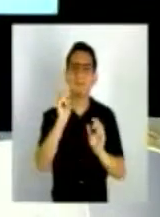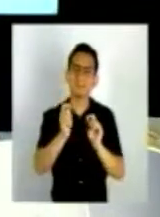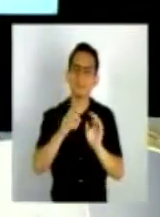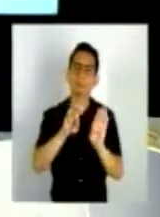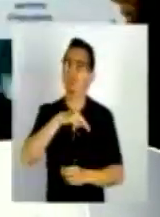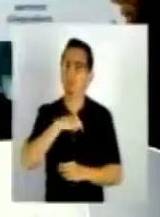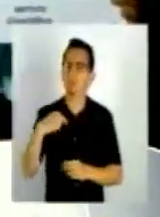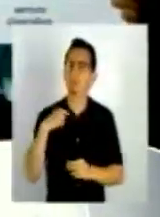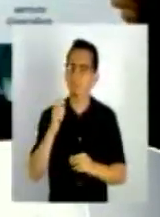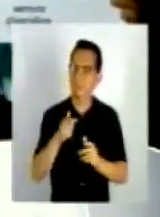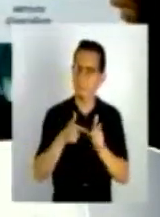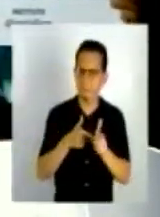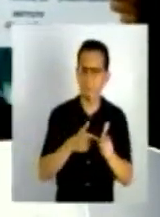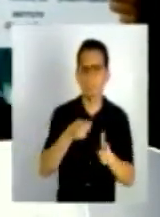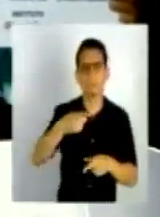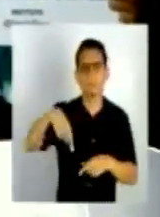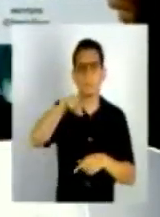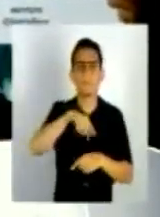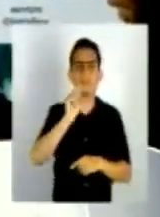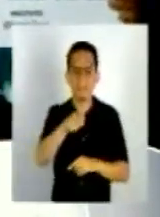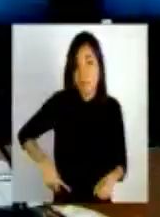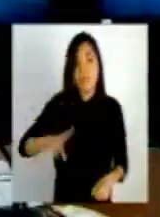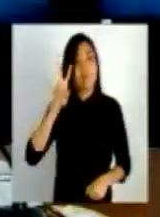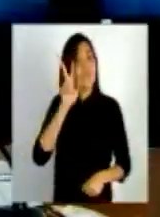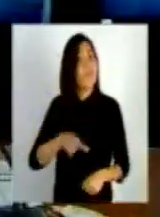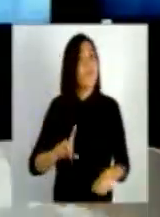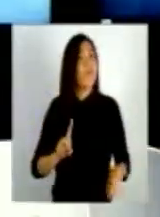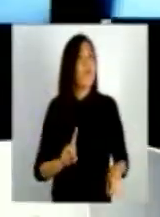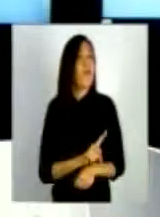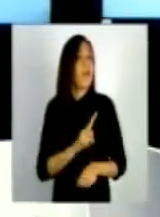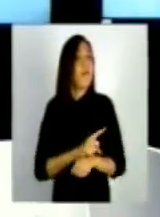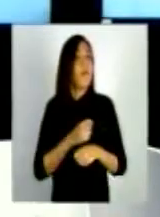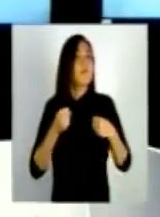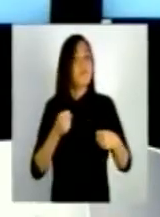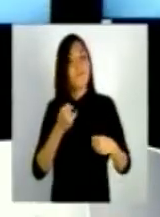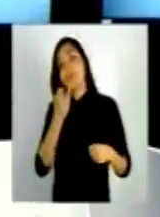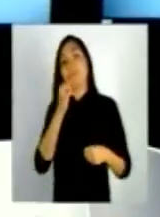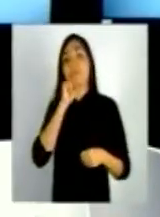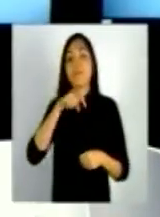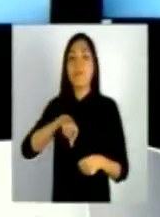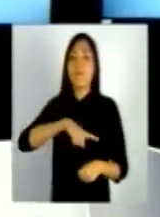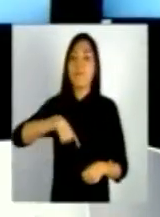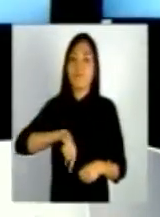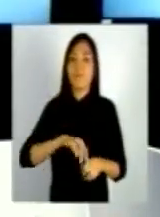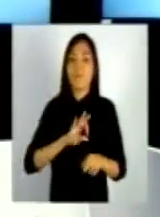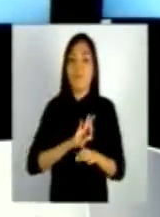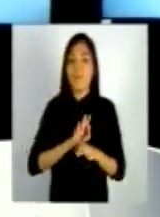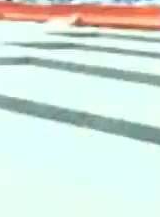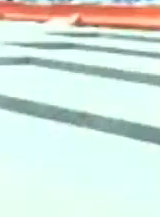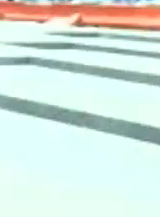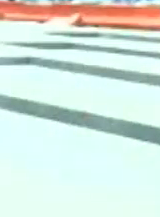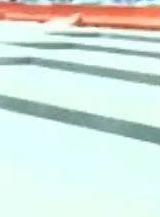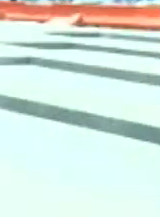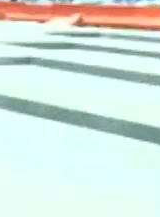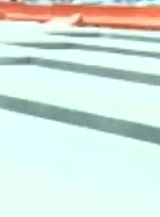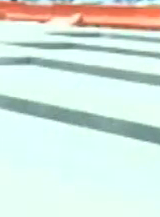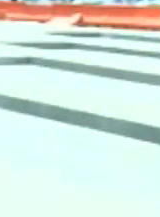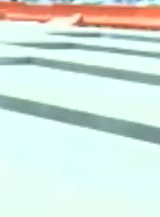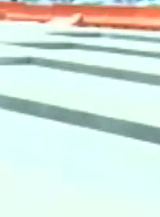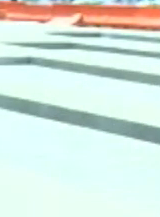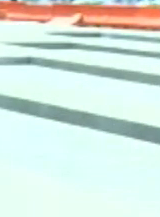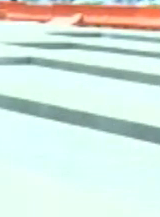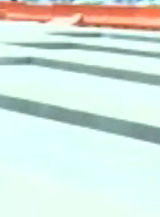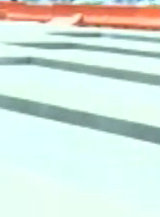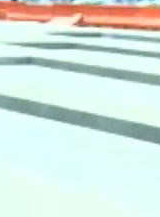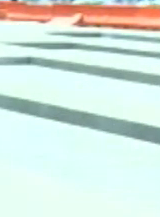de salud, sí se dejaron ver algunas propuestas en torno a la infraestructura. Miguel Castro, candidato priista, aseguró que construirá